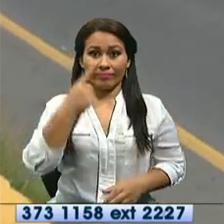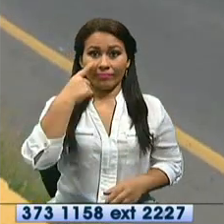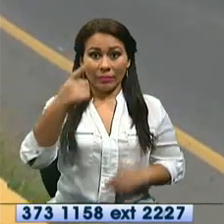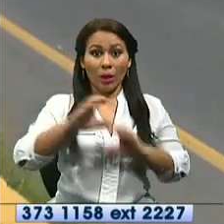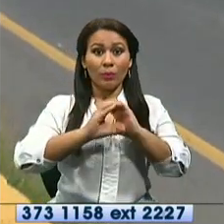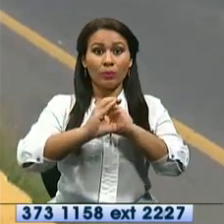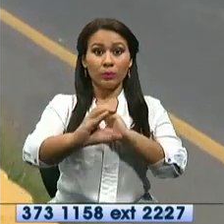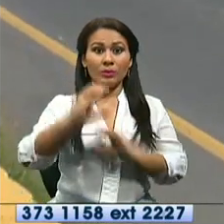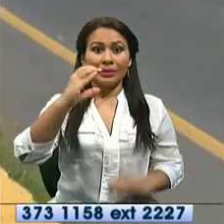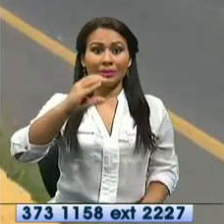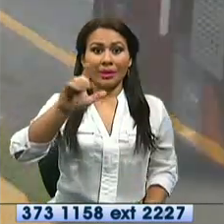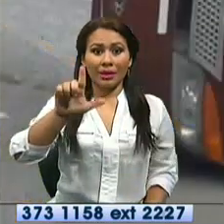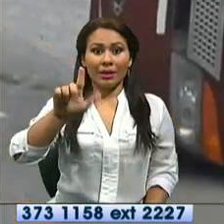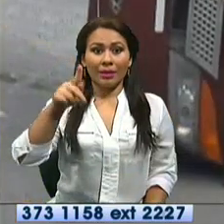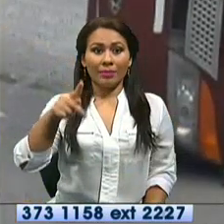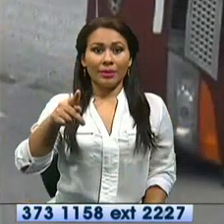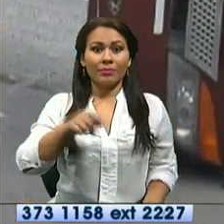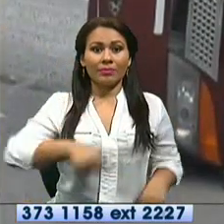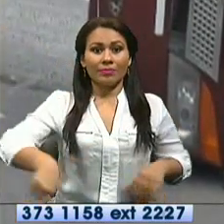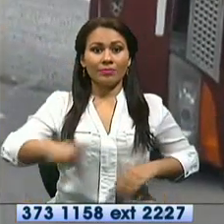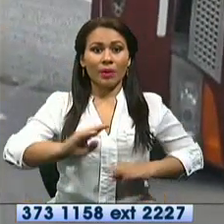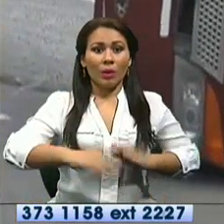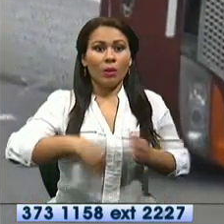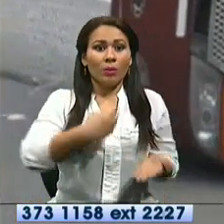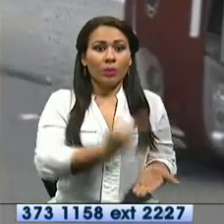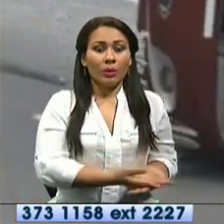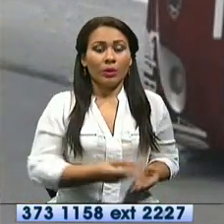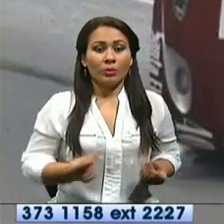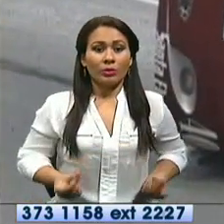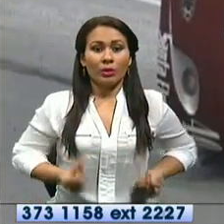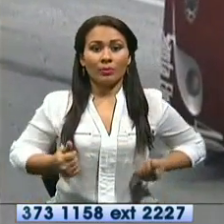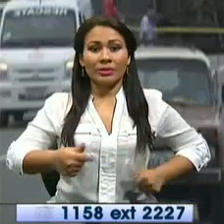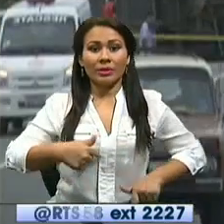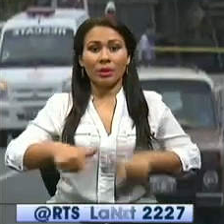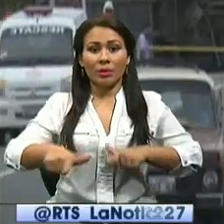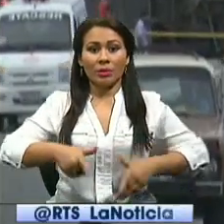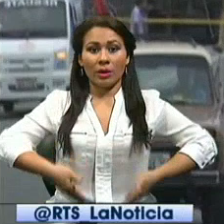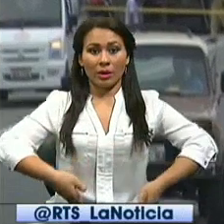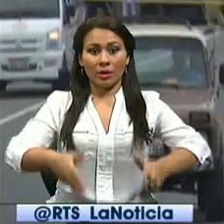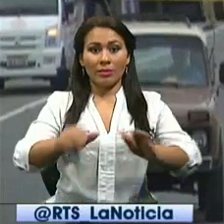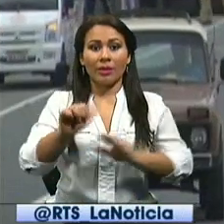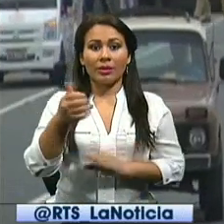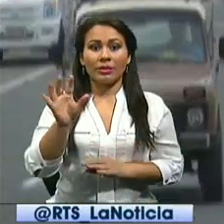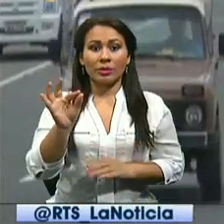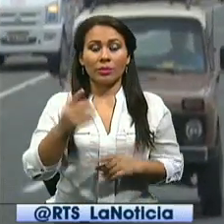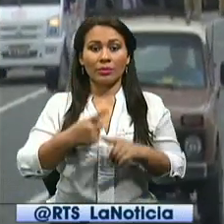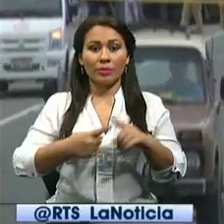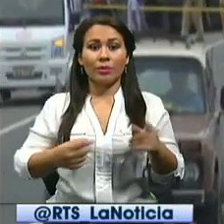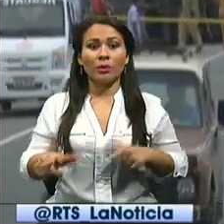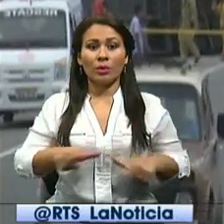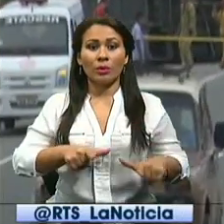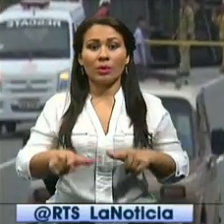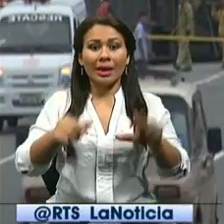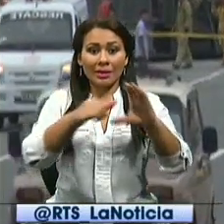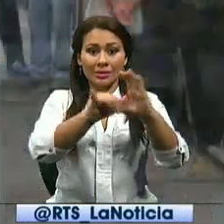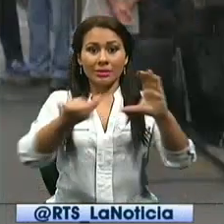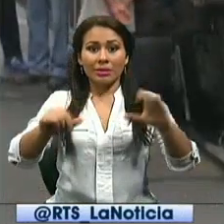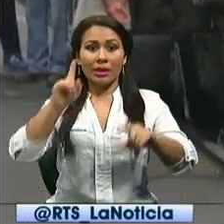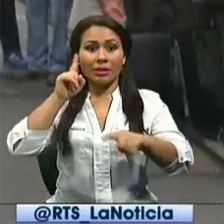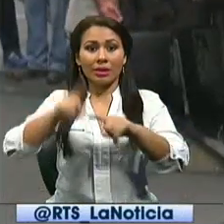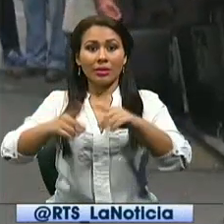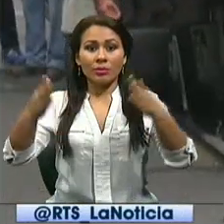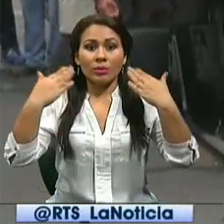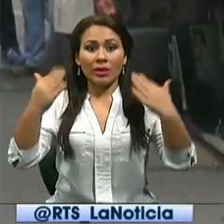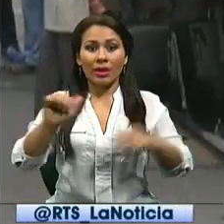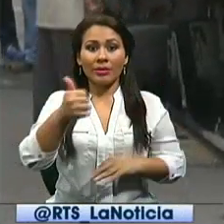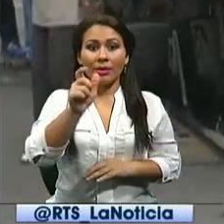de la cooperativa Libertad Peninsular se volcó aparatosamente en el kilómetro 19 y medio en la vía Santa Elena, Guayaquil, dejando a